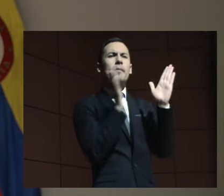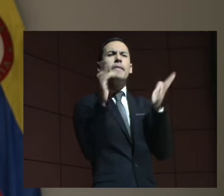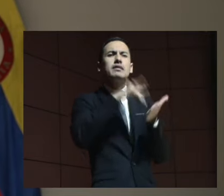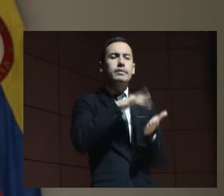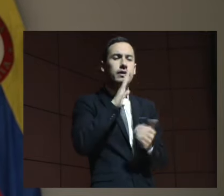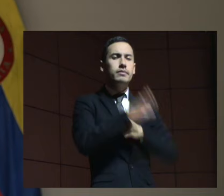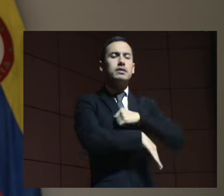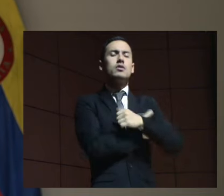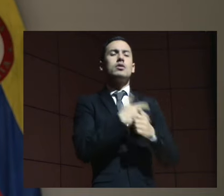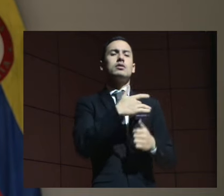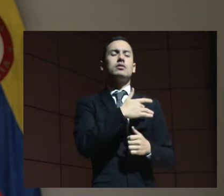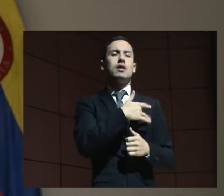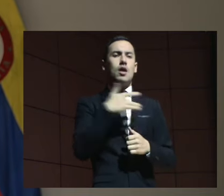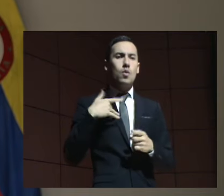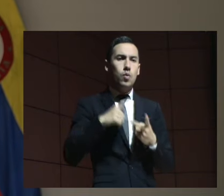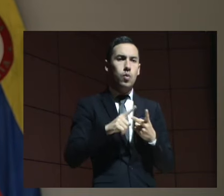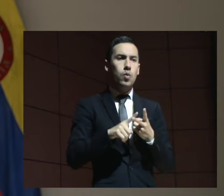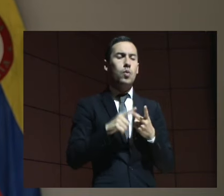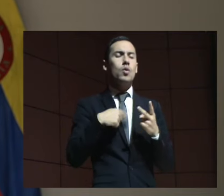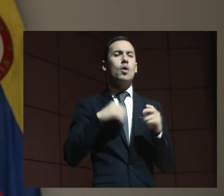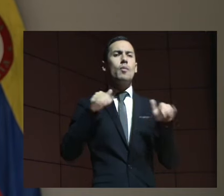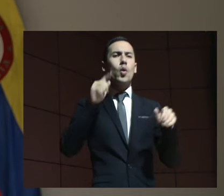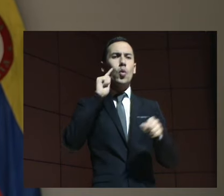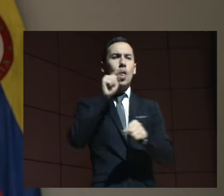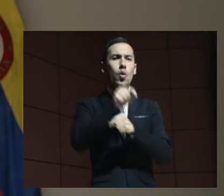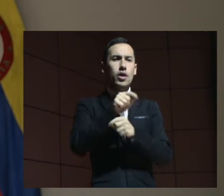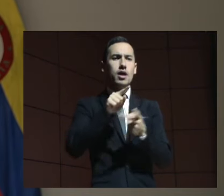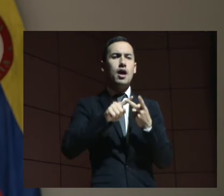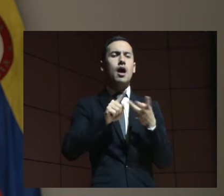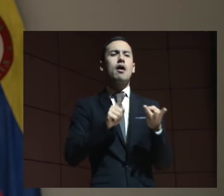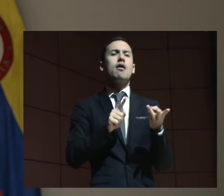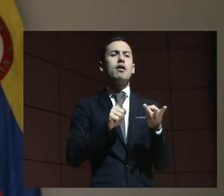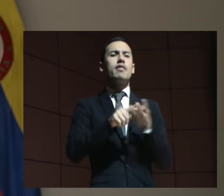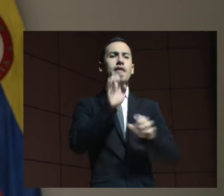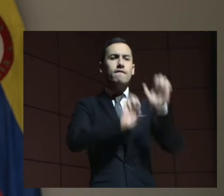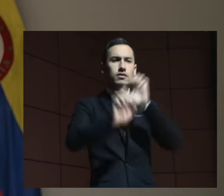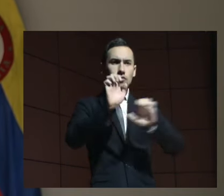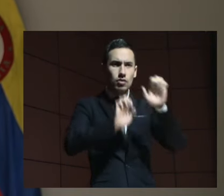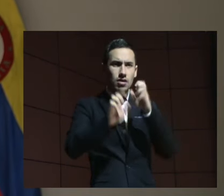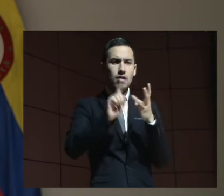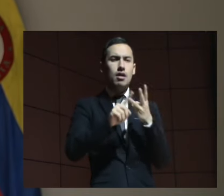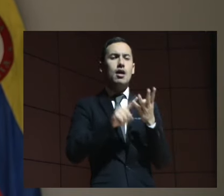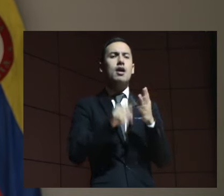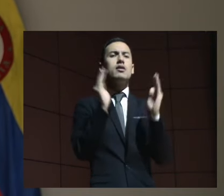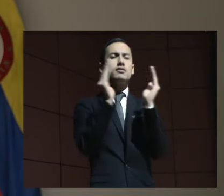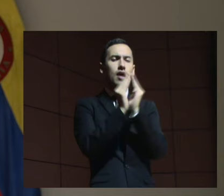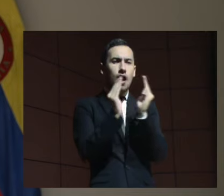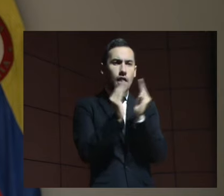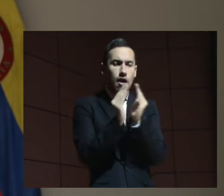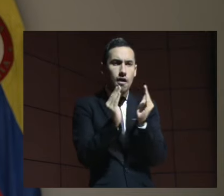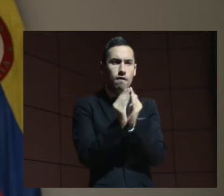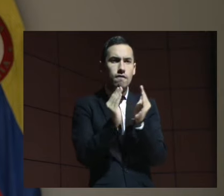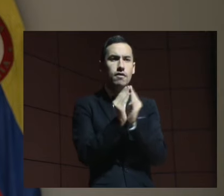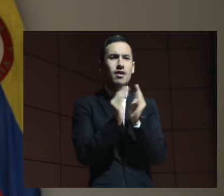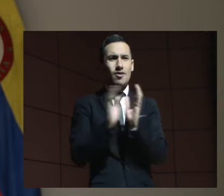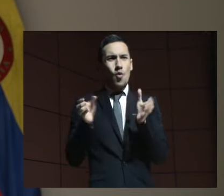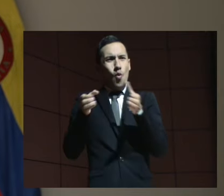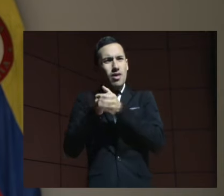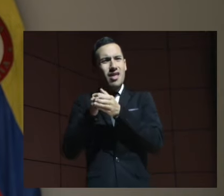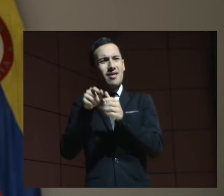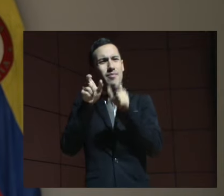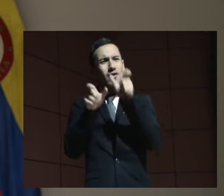esfuerzo participaron entidades como el Ministerio de Salud, la Procuraduría General, la Defensoría del Pueblo,